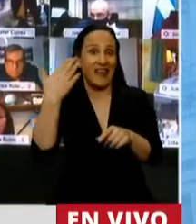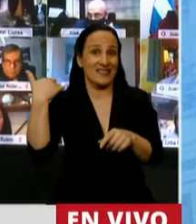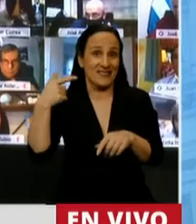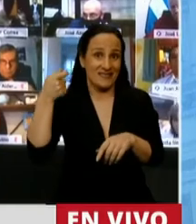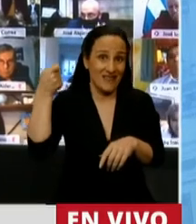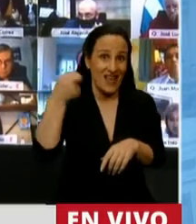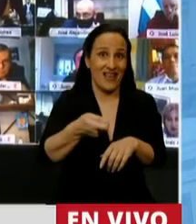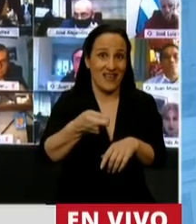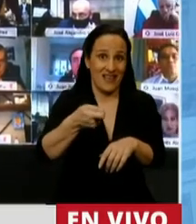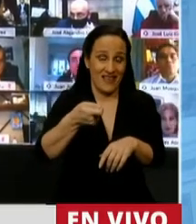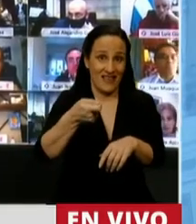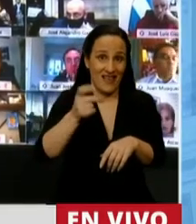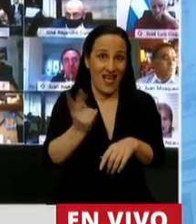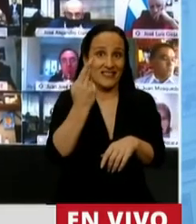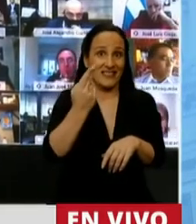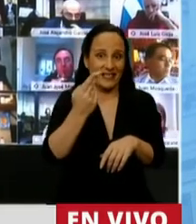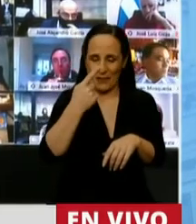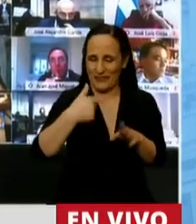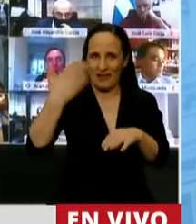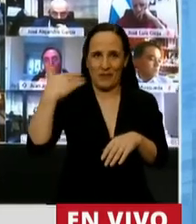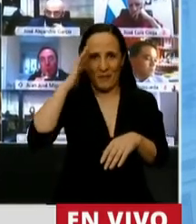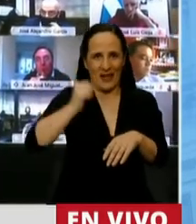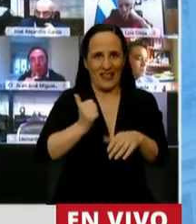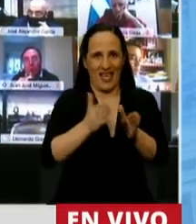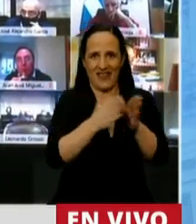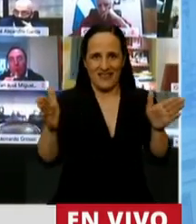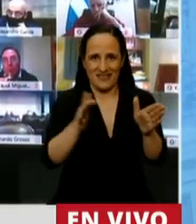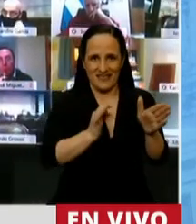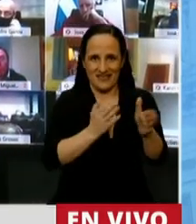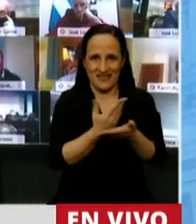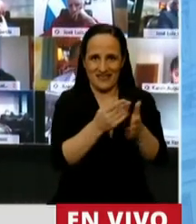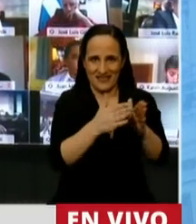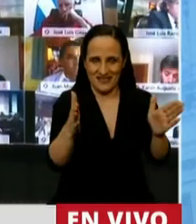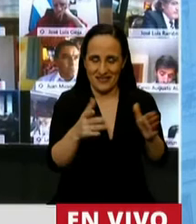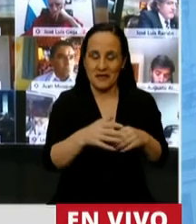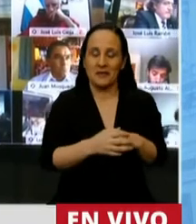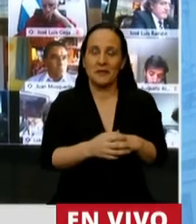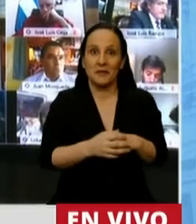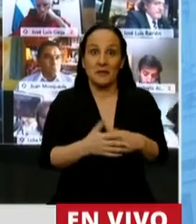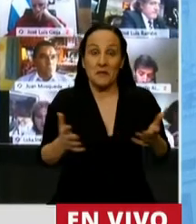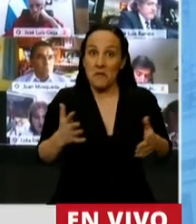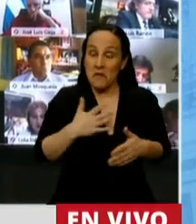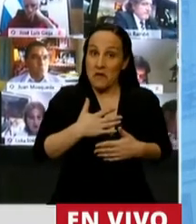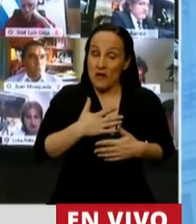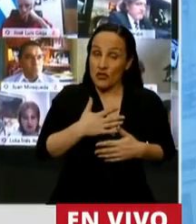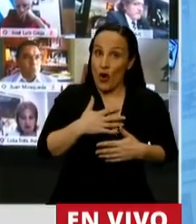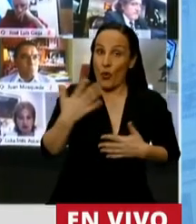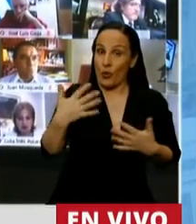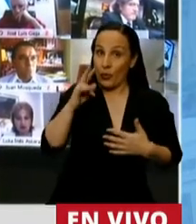asesinados en la última dictadura militar. Y la verdad es que a mí me llena de